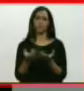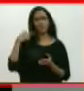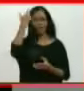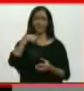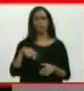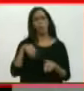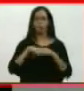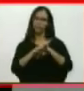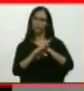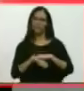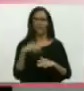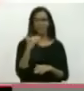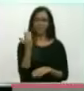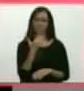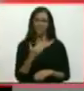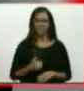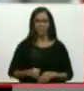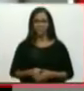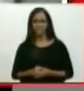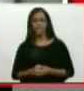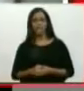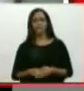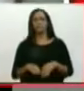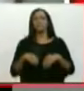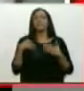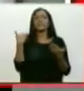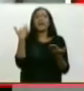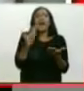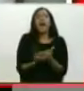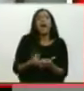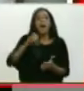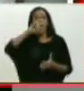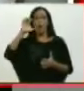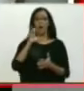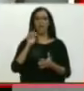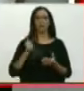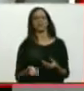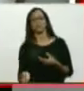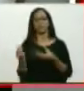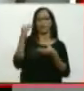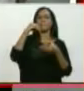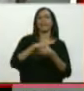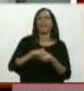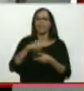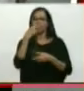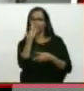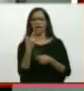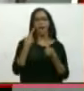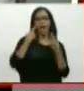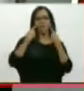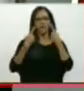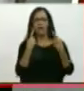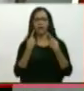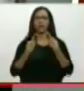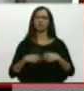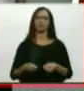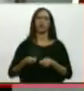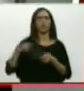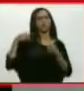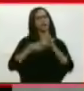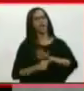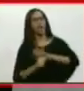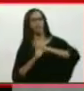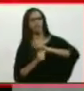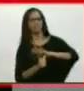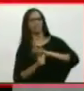un zapato. Y hasta la OEA se metió a ver si la presión